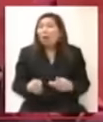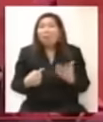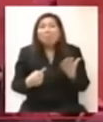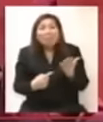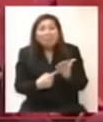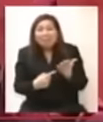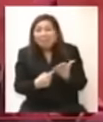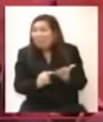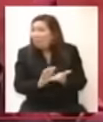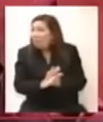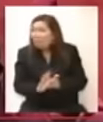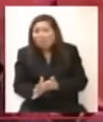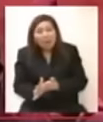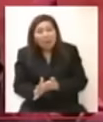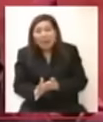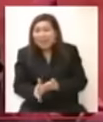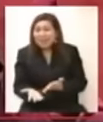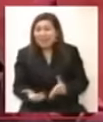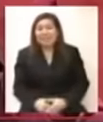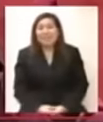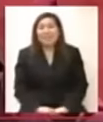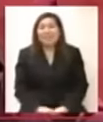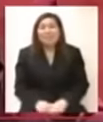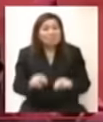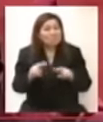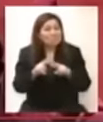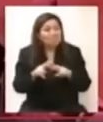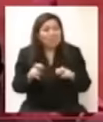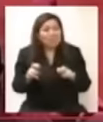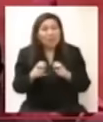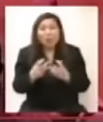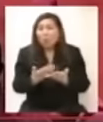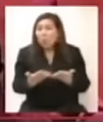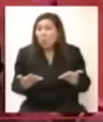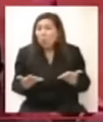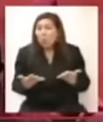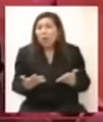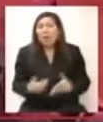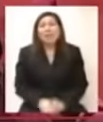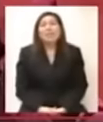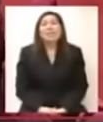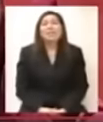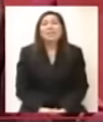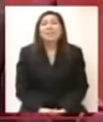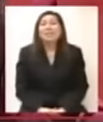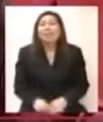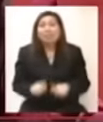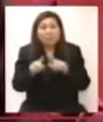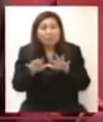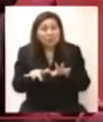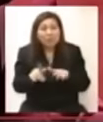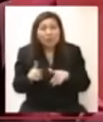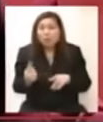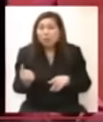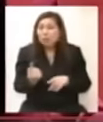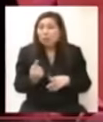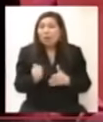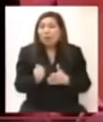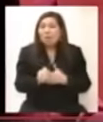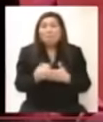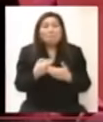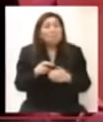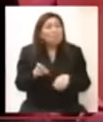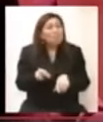tecnología no hay sobre este investigación no hay sobre informática no hay nada sobre eso solamente